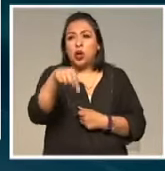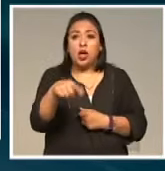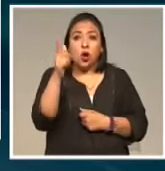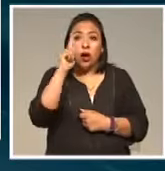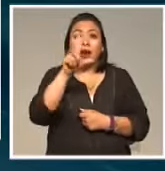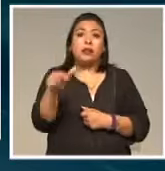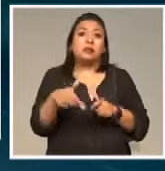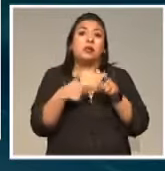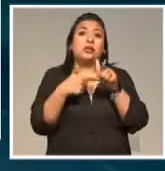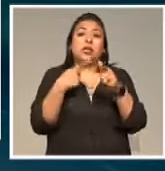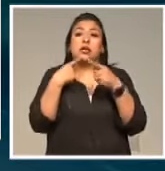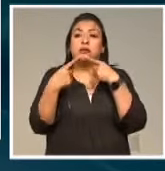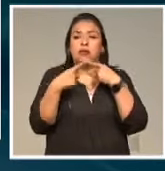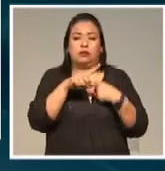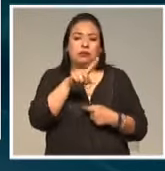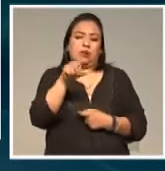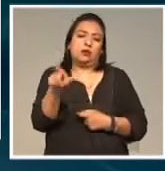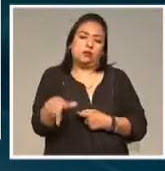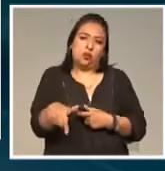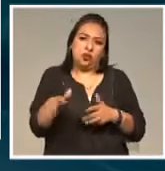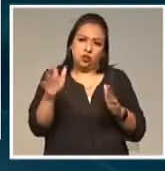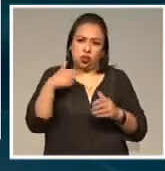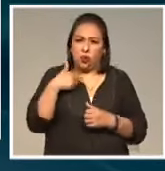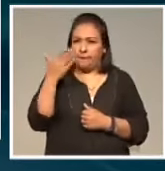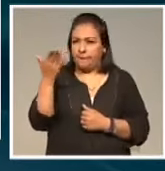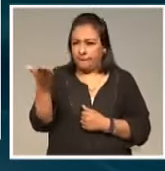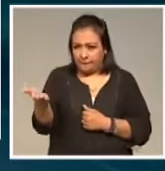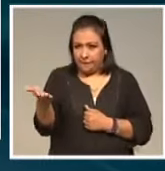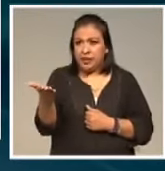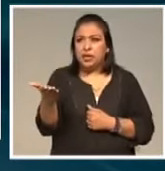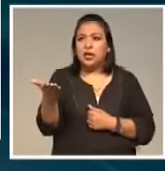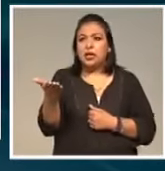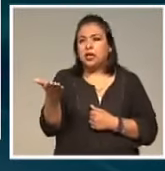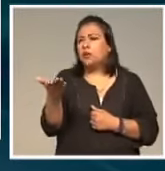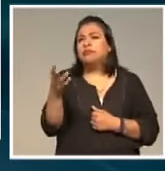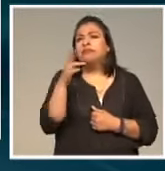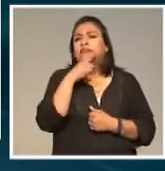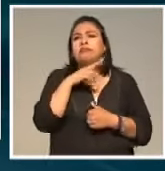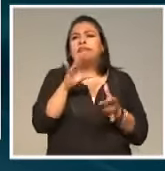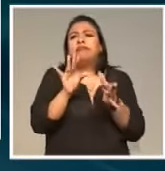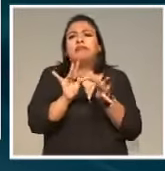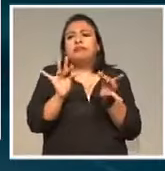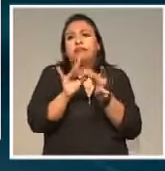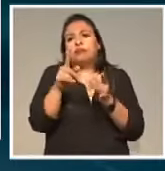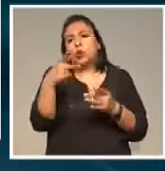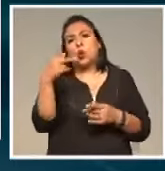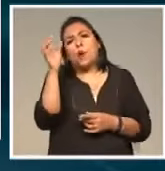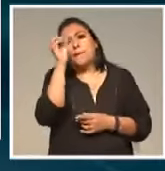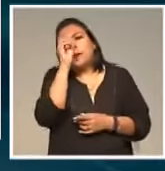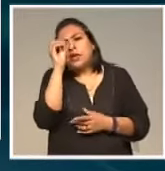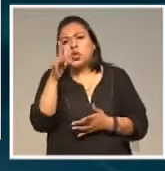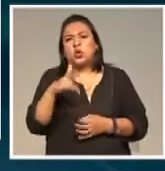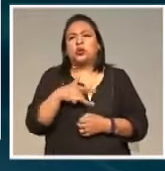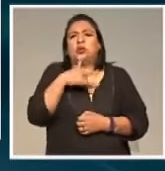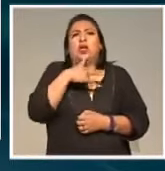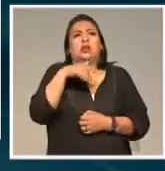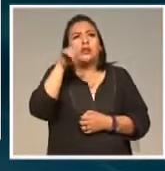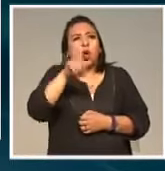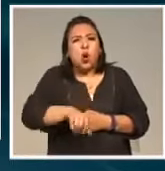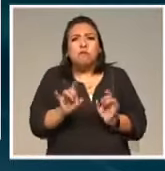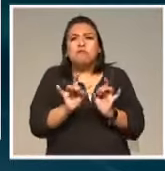podamos continuar esta conversación más adelante. Pero yo te pediría unas palabras y tu posicionamiento y tu sentir de lo que